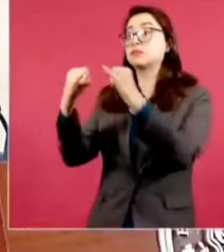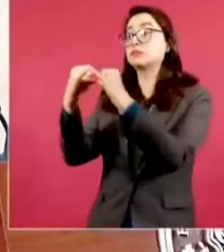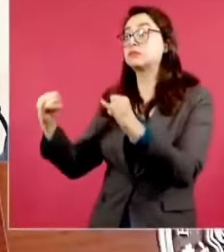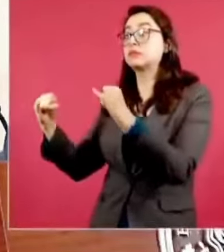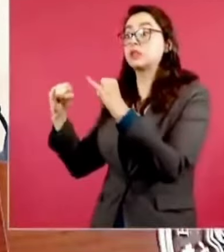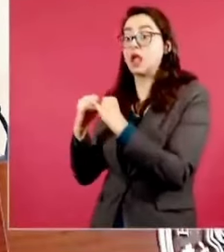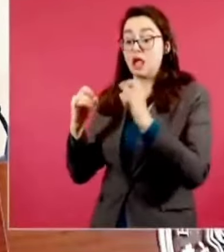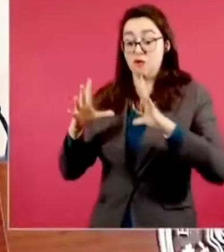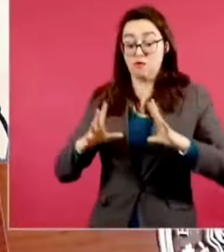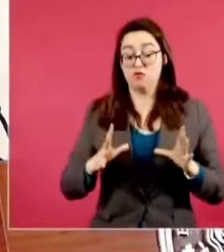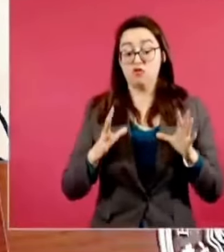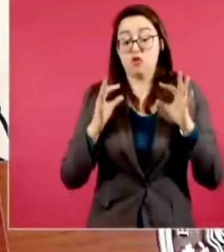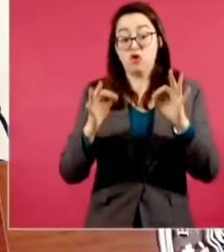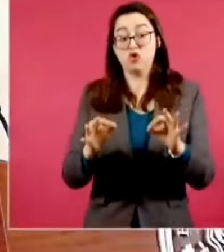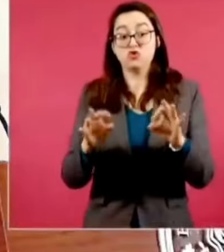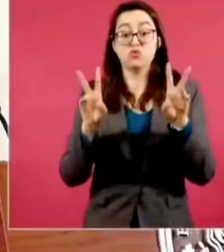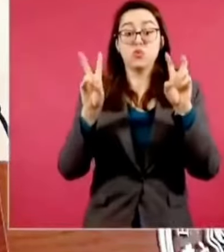civil,